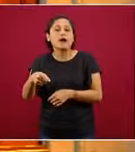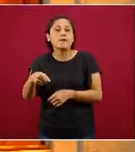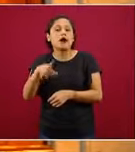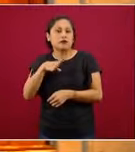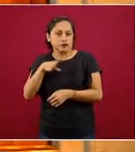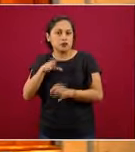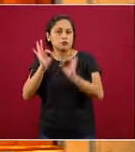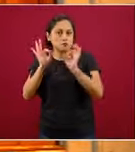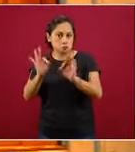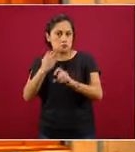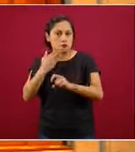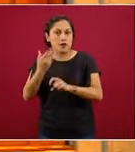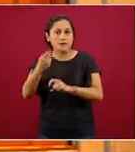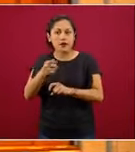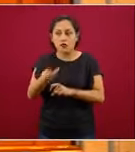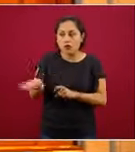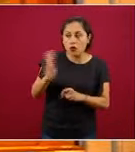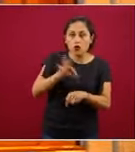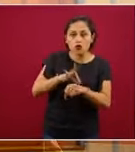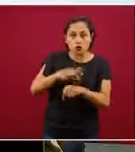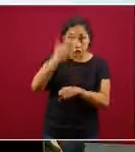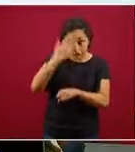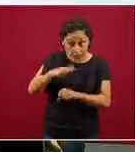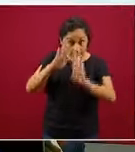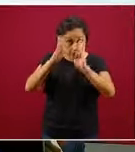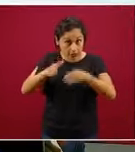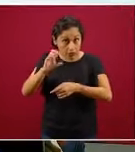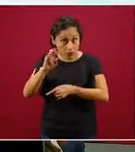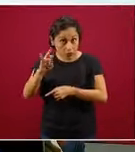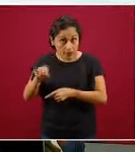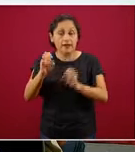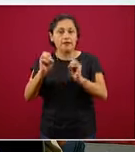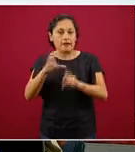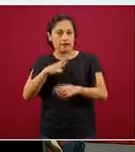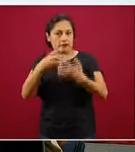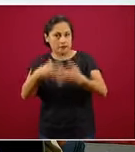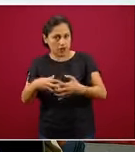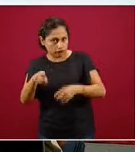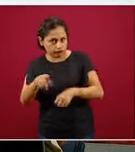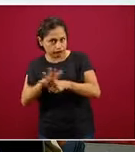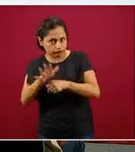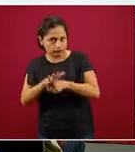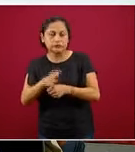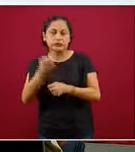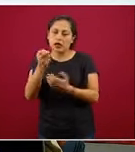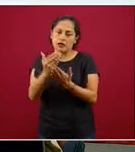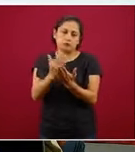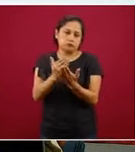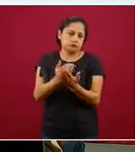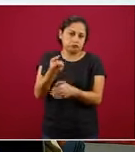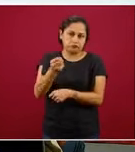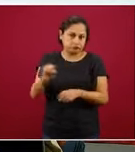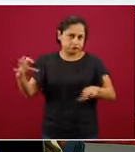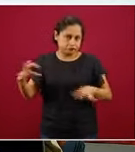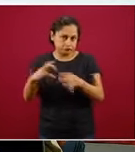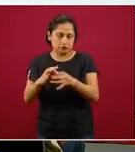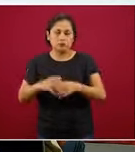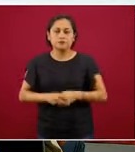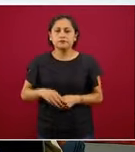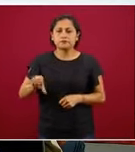los insumos y el recurso humano. Entonces, así es como funciona a grandes rasgos. Entonces, se coordina, las unidades médicas fijas pueden ser de